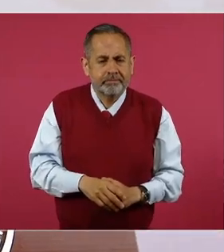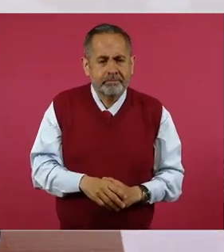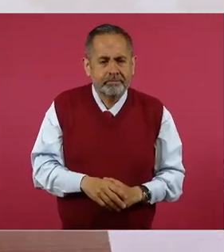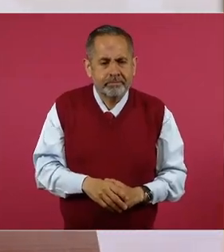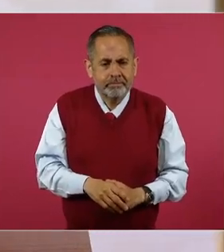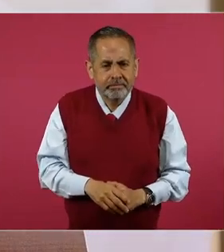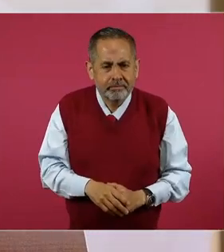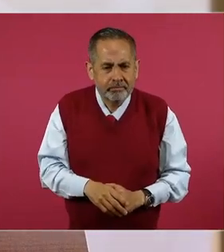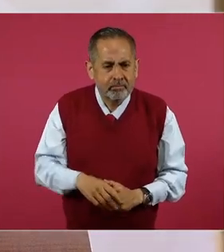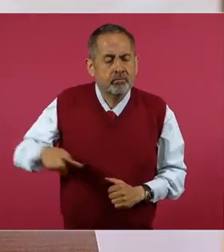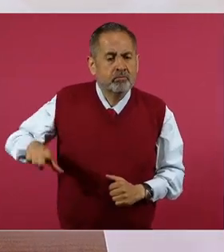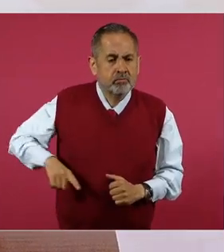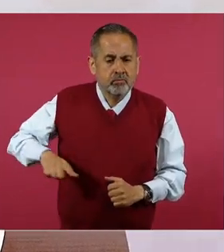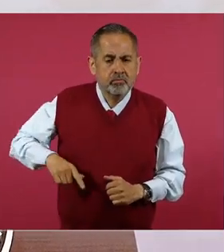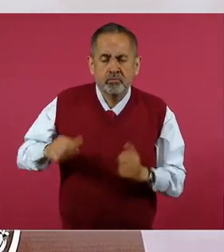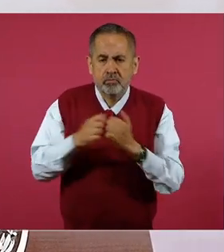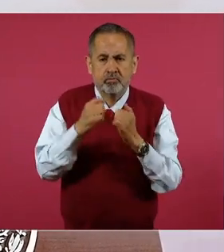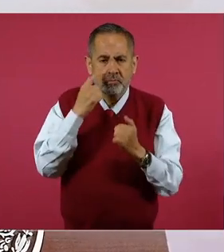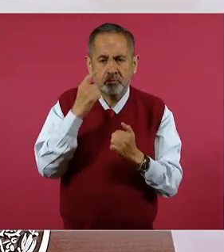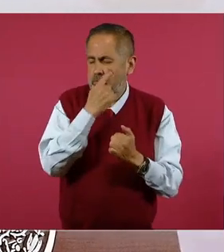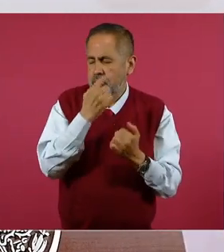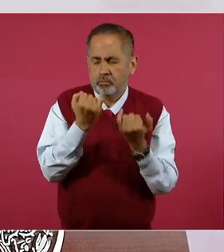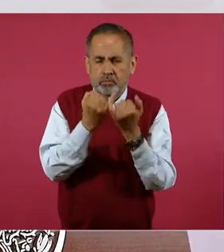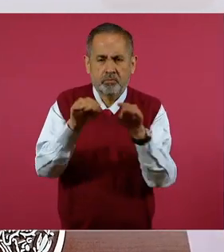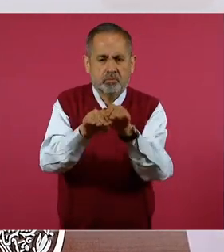un gobierno democrático